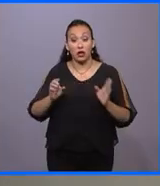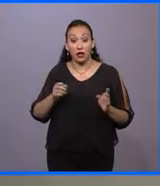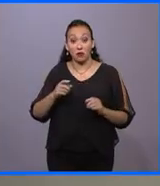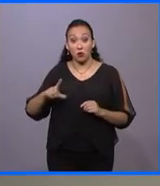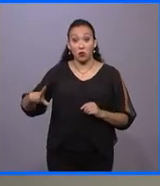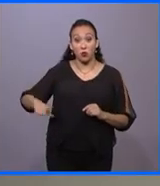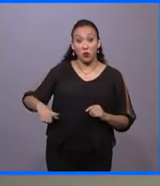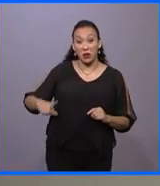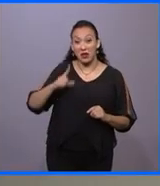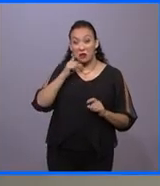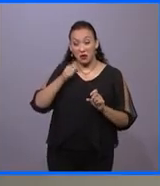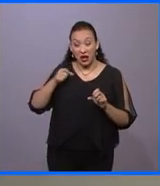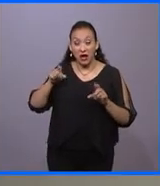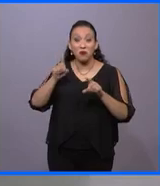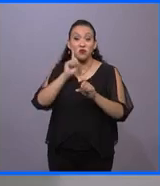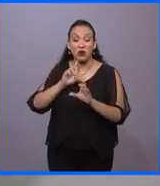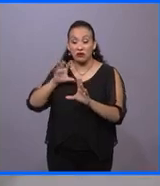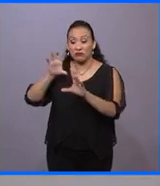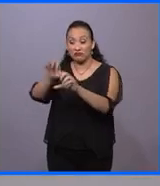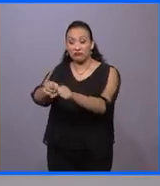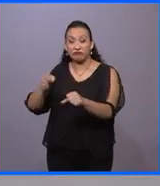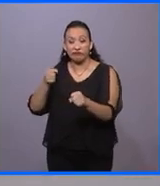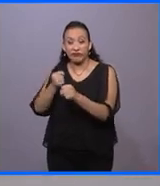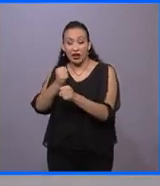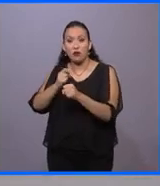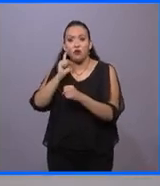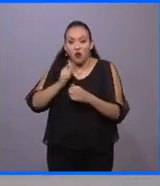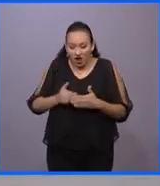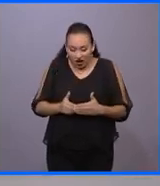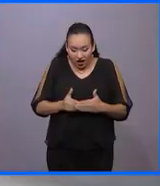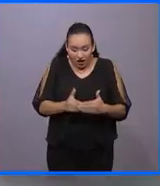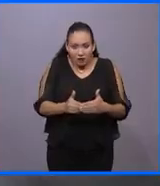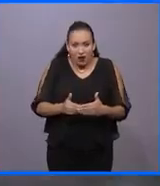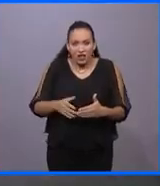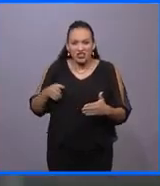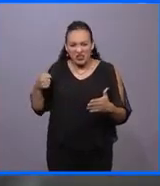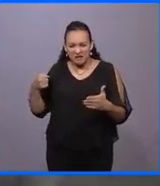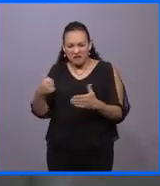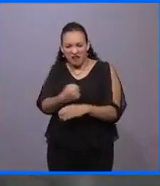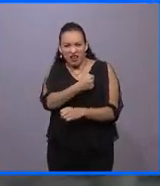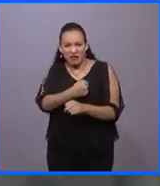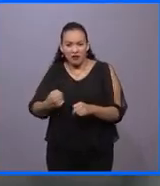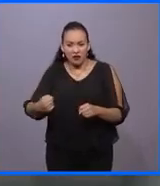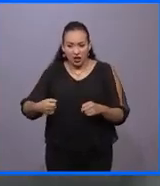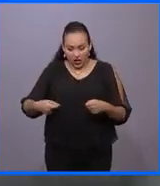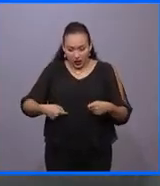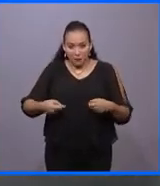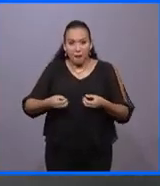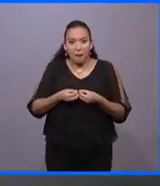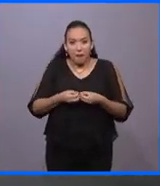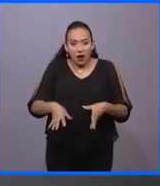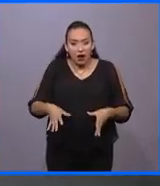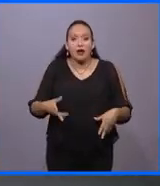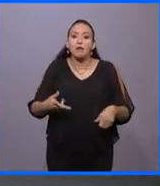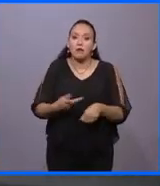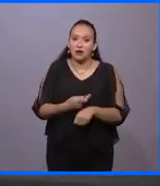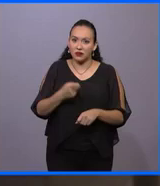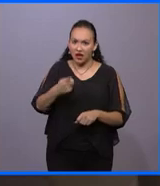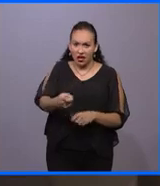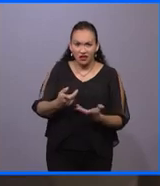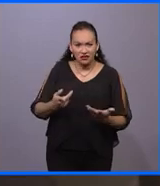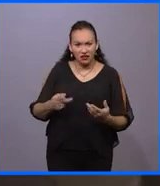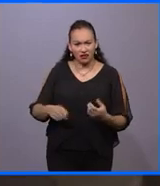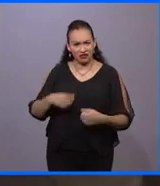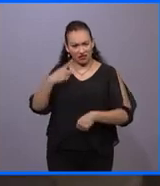del Estado mediante la violencia física a una mujer embarazada, detenida o sujeta a proceso penal, es un acto de violencia de género y